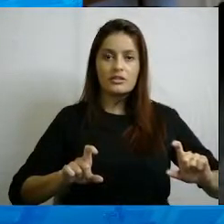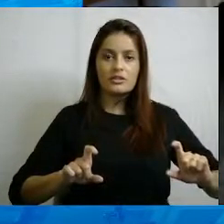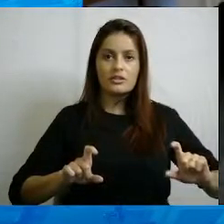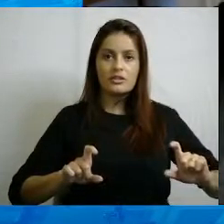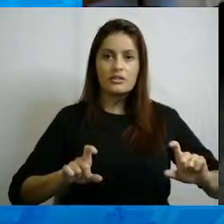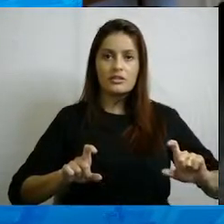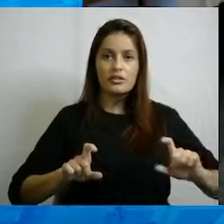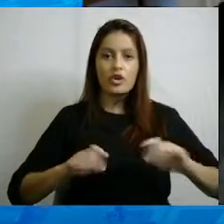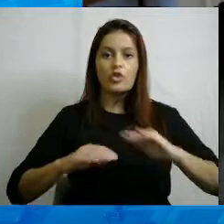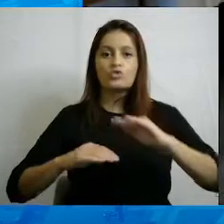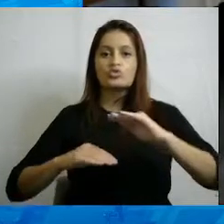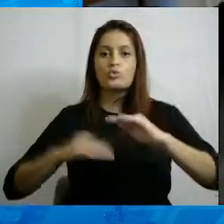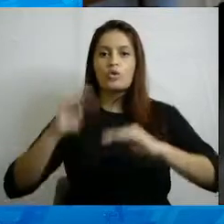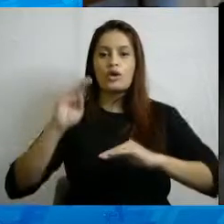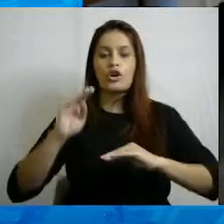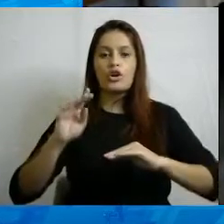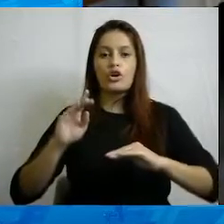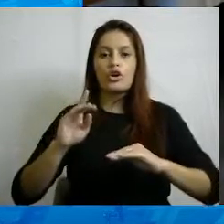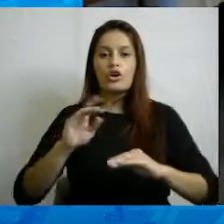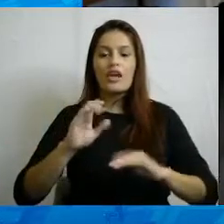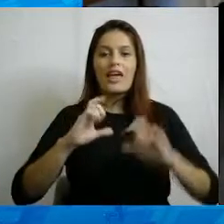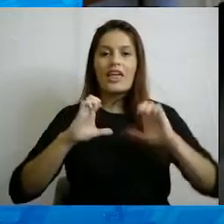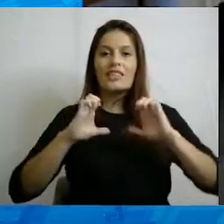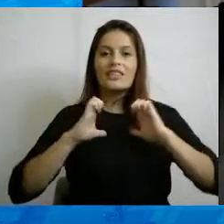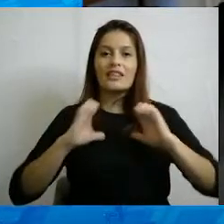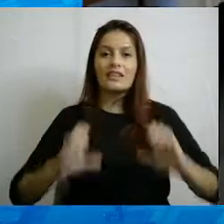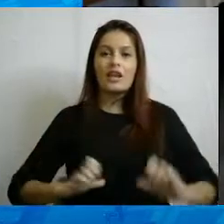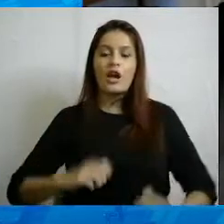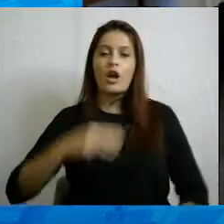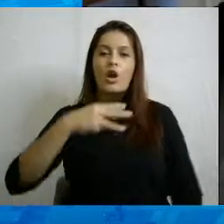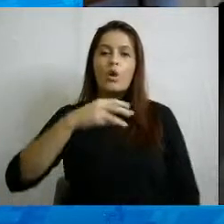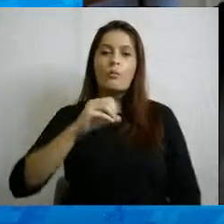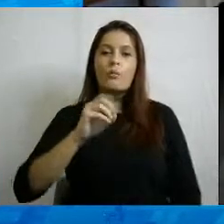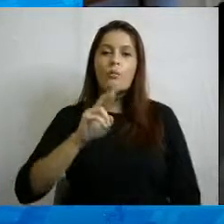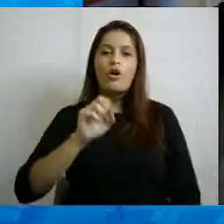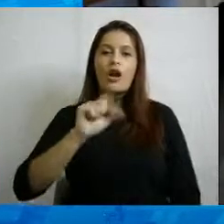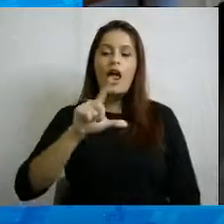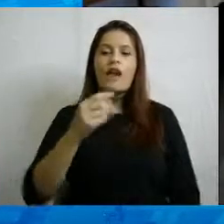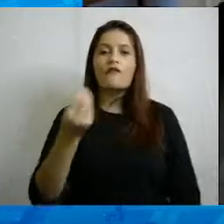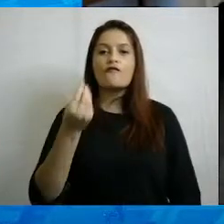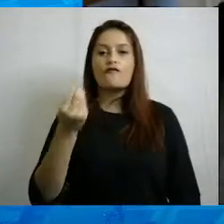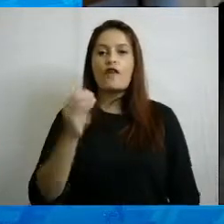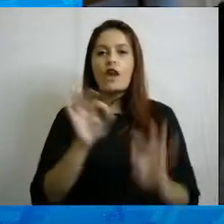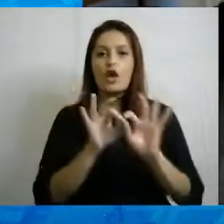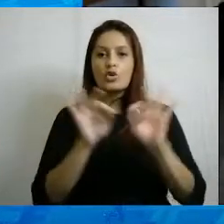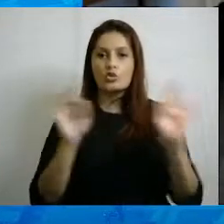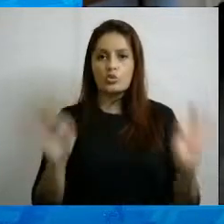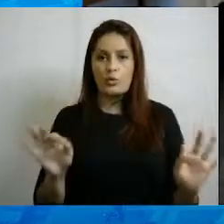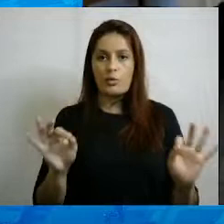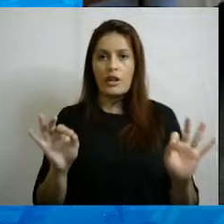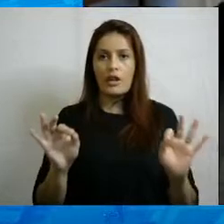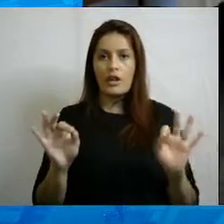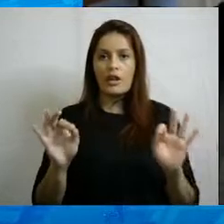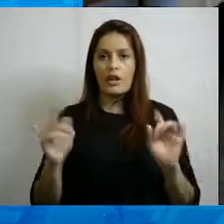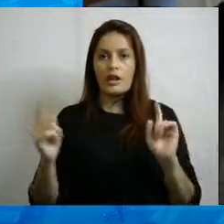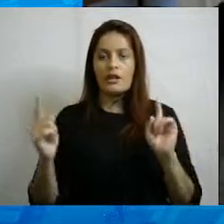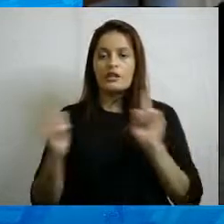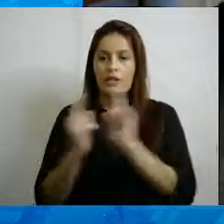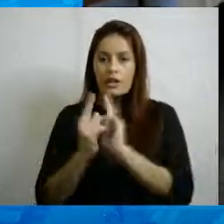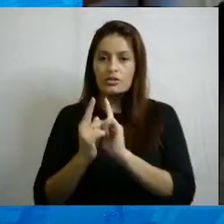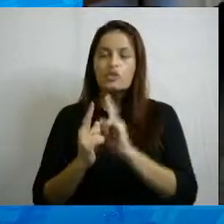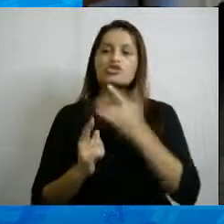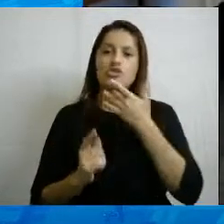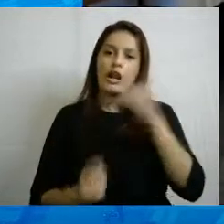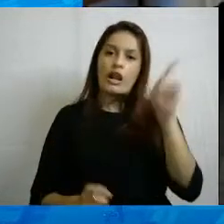superó los límites de la ética, no la ética, sino que la moral, de las buenas costumbres y el buen trato hacia funcionarios y funcionarias del municipio. Por eso